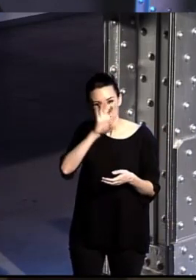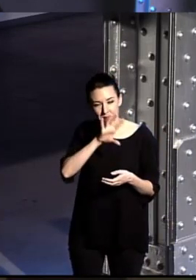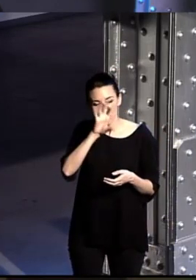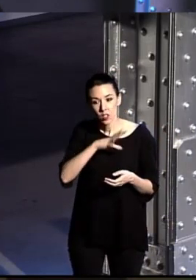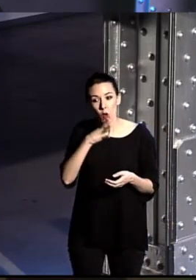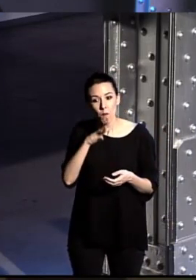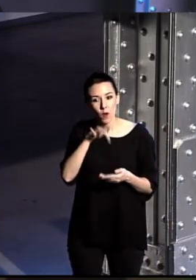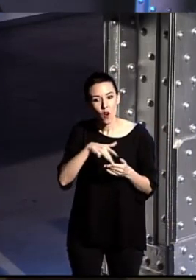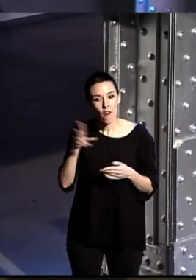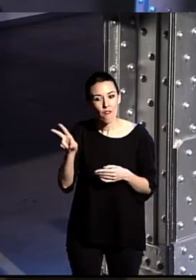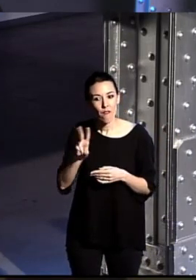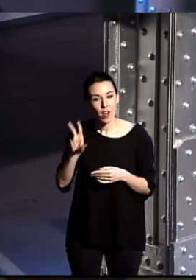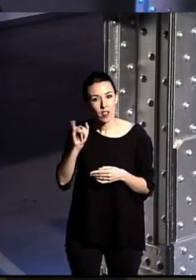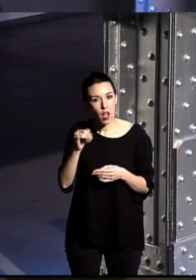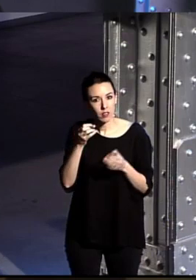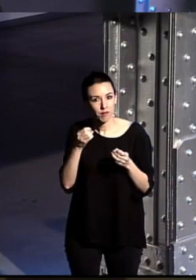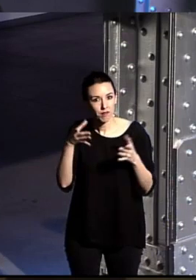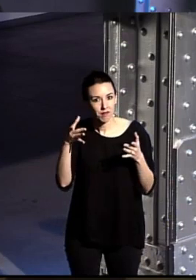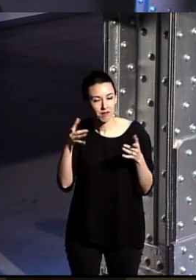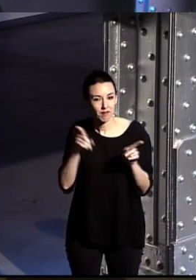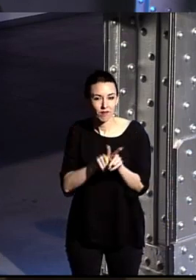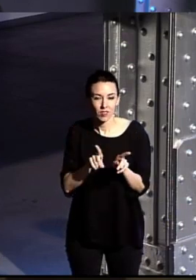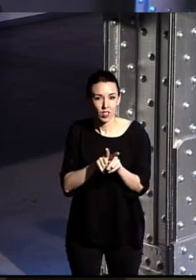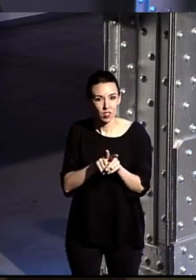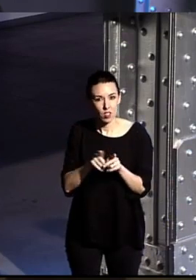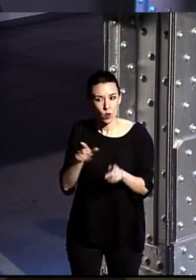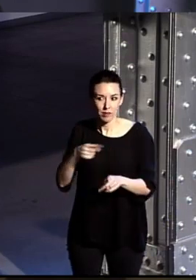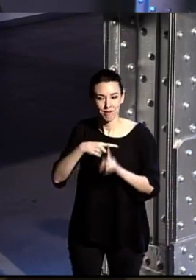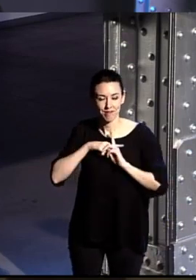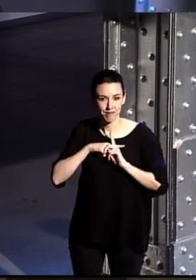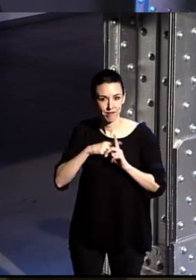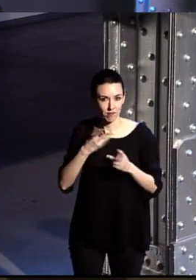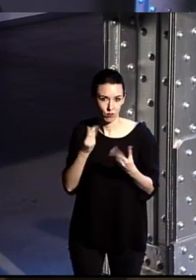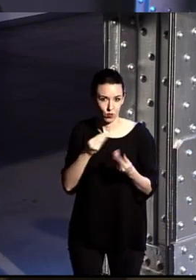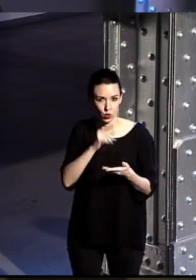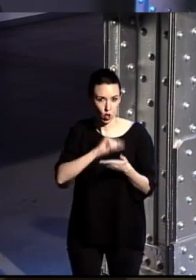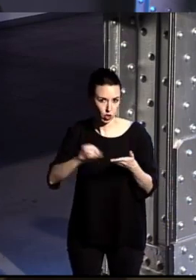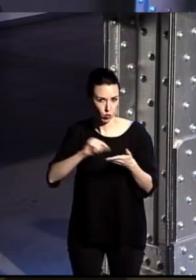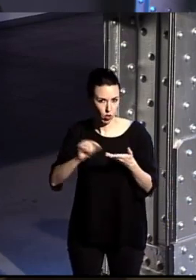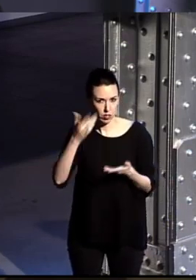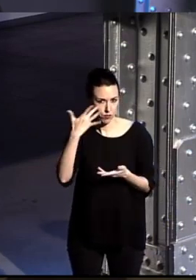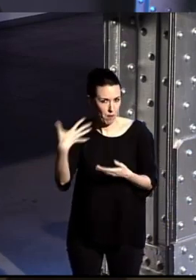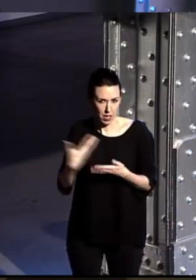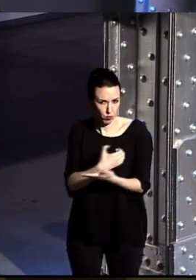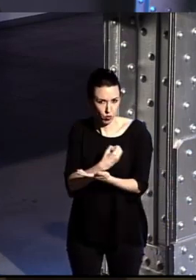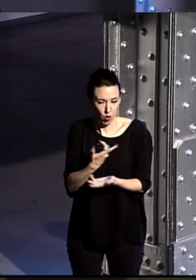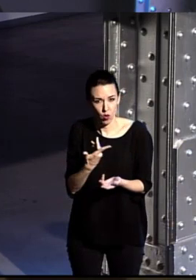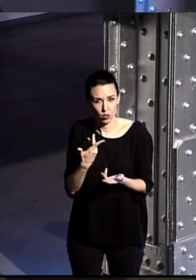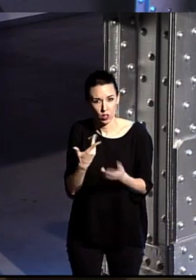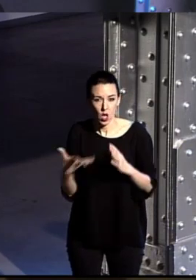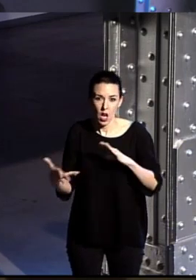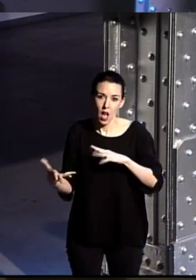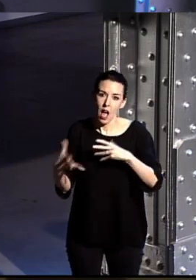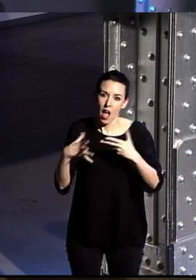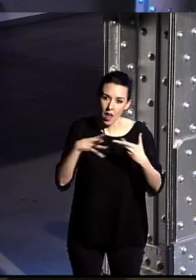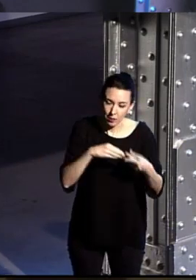curioso porque Verne tiene esa gloria y ese San Benito que le cae a muchos autores muy conocidos por todo el mundo, muy